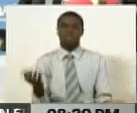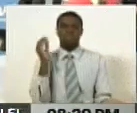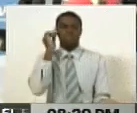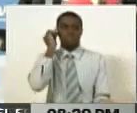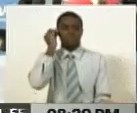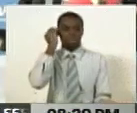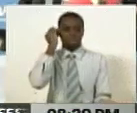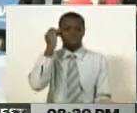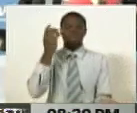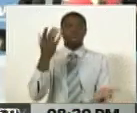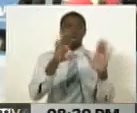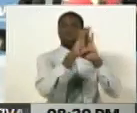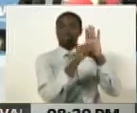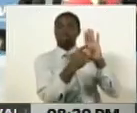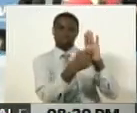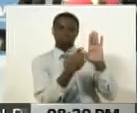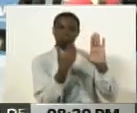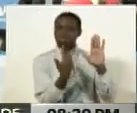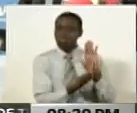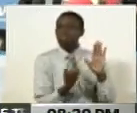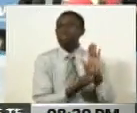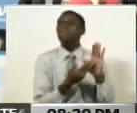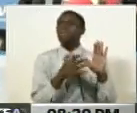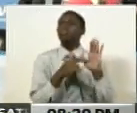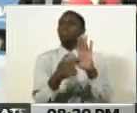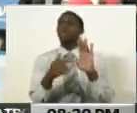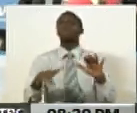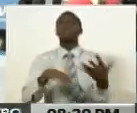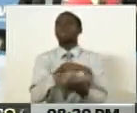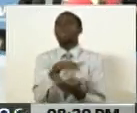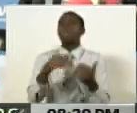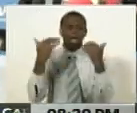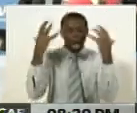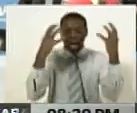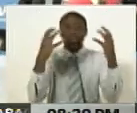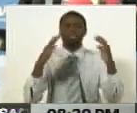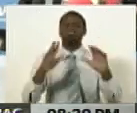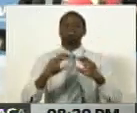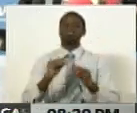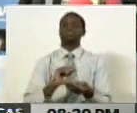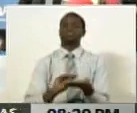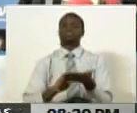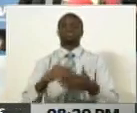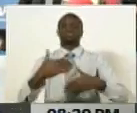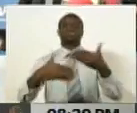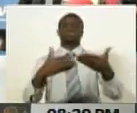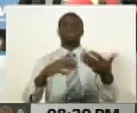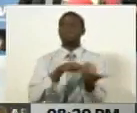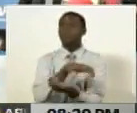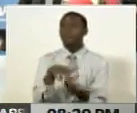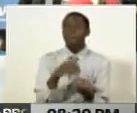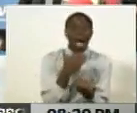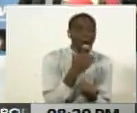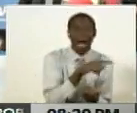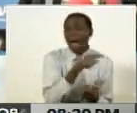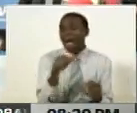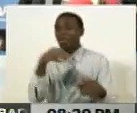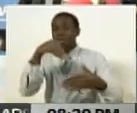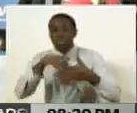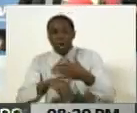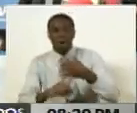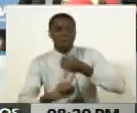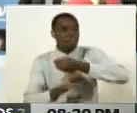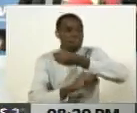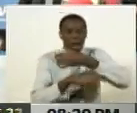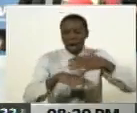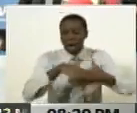Constitución, que los venezolanos podemos resolver nuestros problemas, que lo hemos reconocido, problemas que existen estructurales, orgánicos, propios